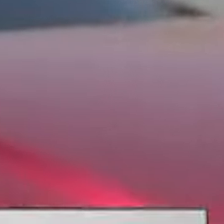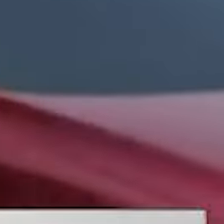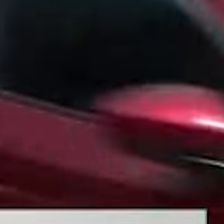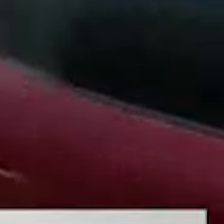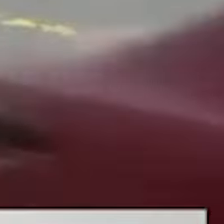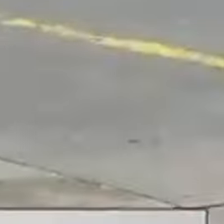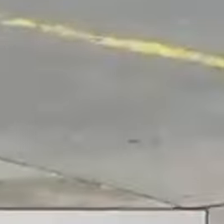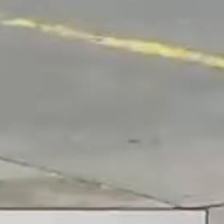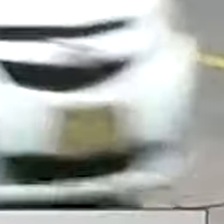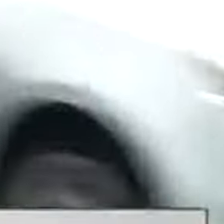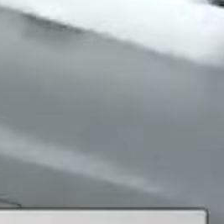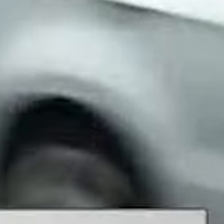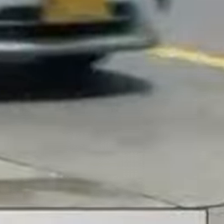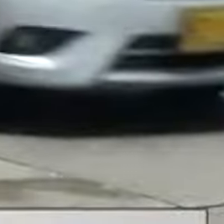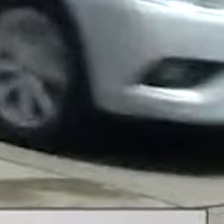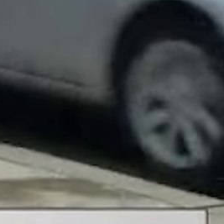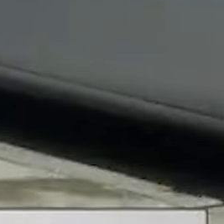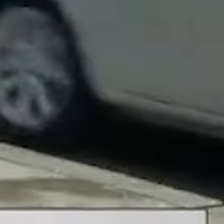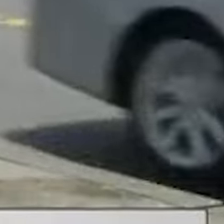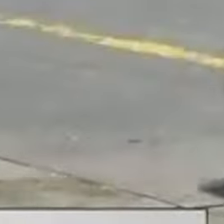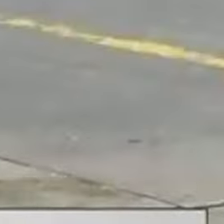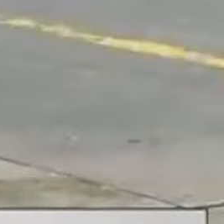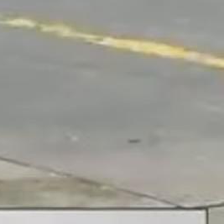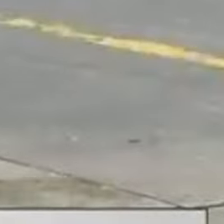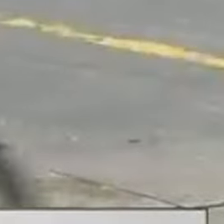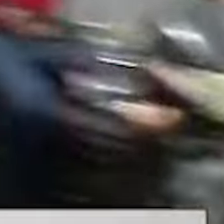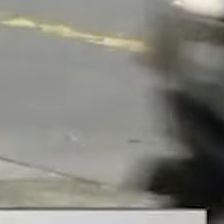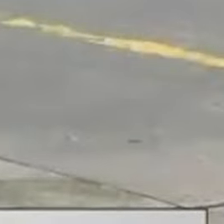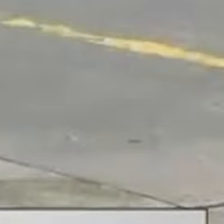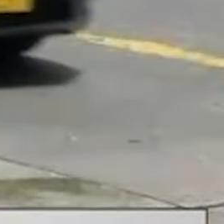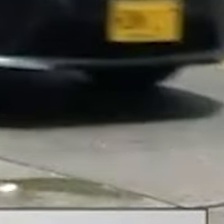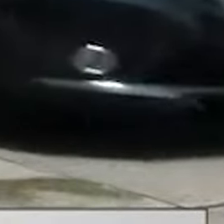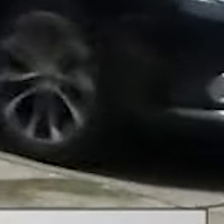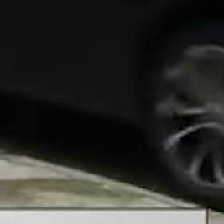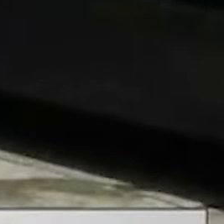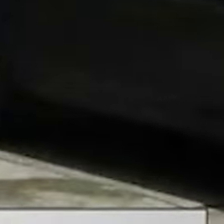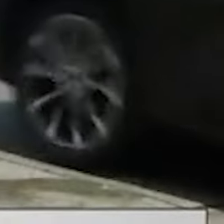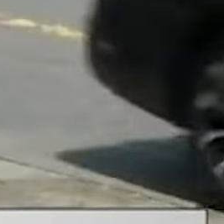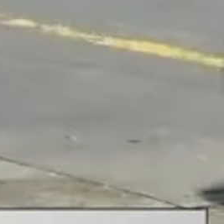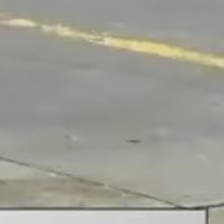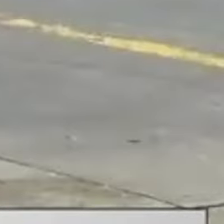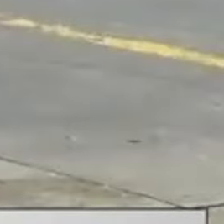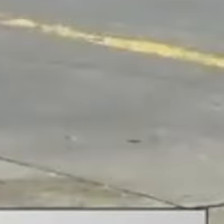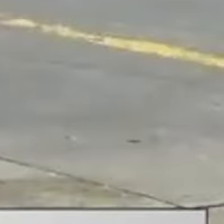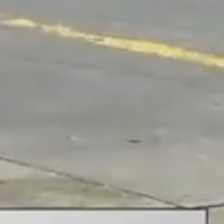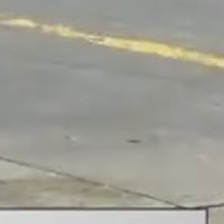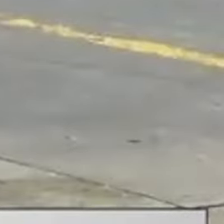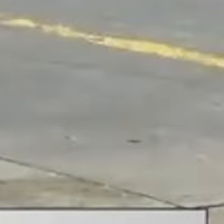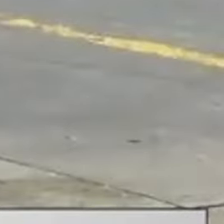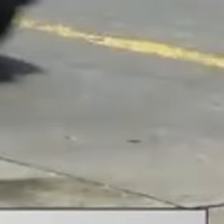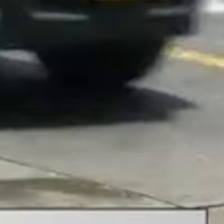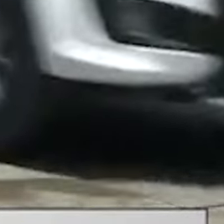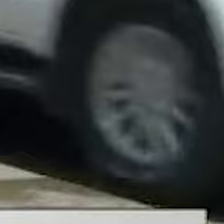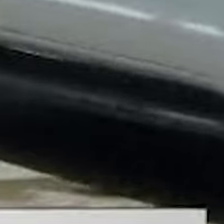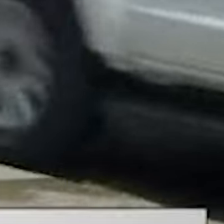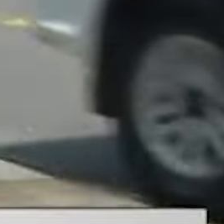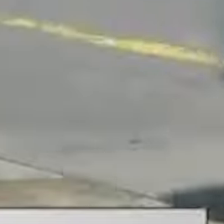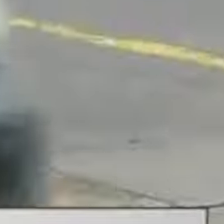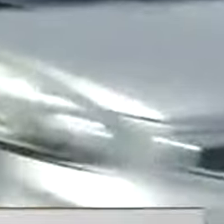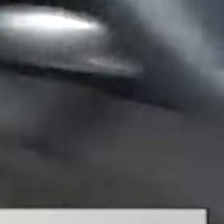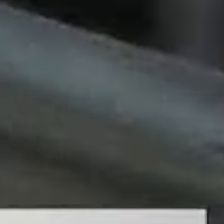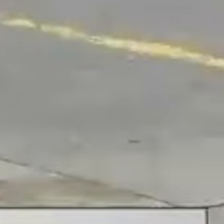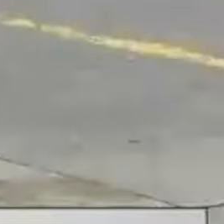armados. El parrillero emprendió a disparos contra la policía. Los agentes respondieron y neutralizaron a esta persona